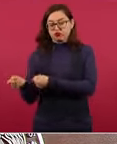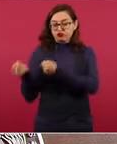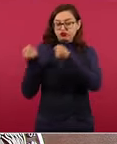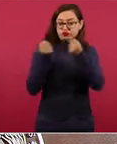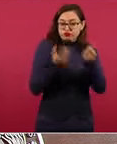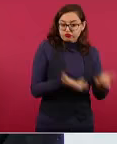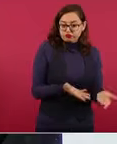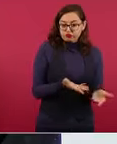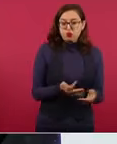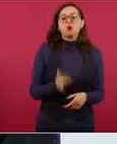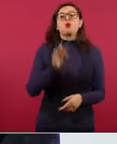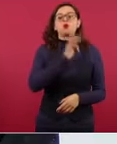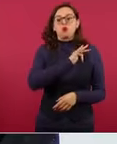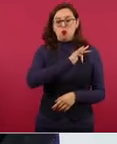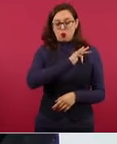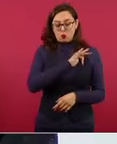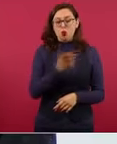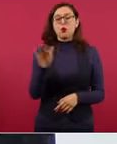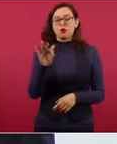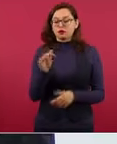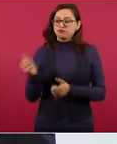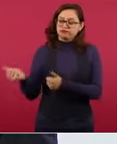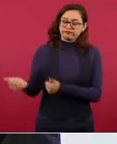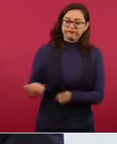el acueducto cerro